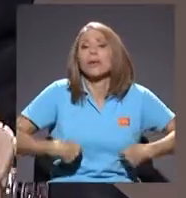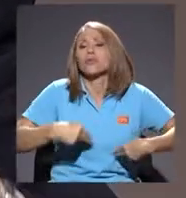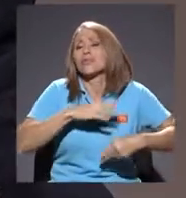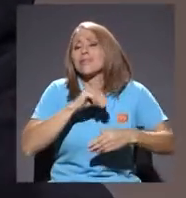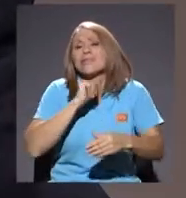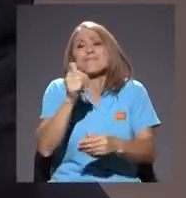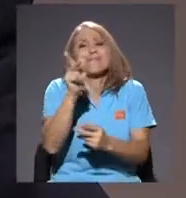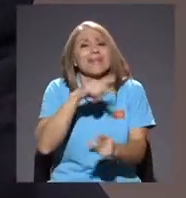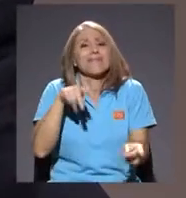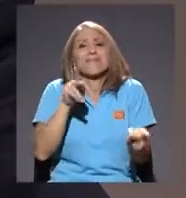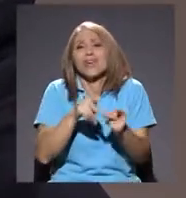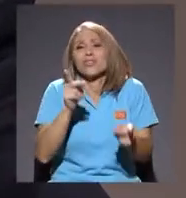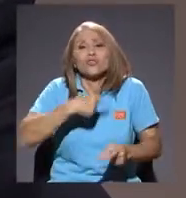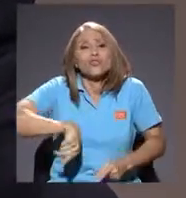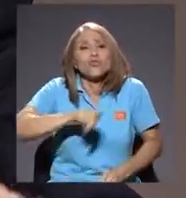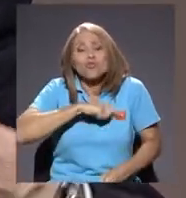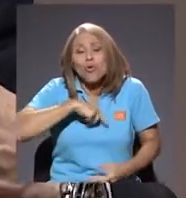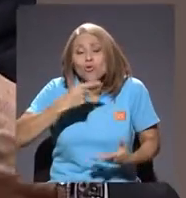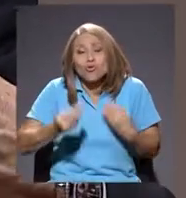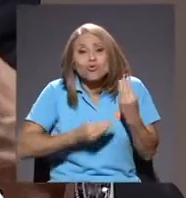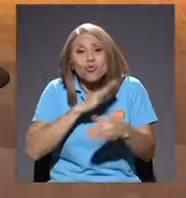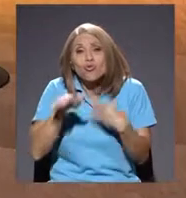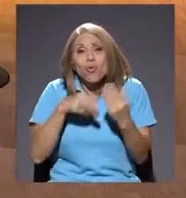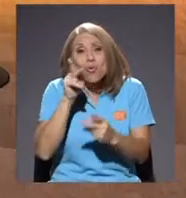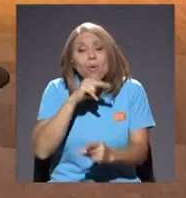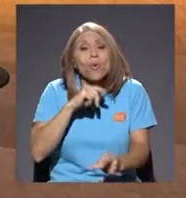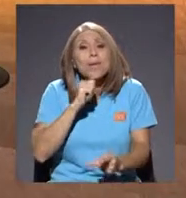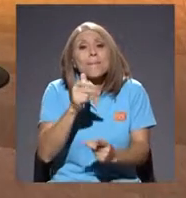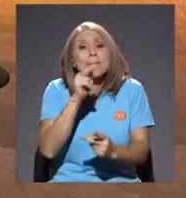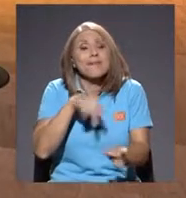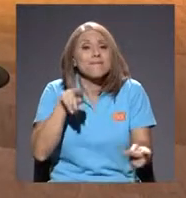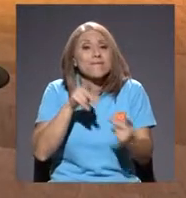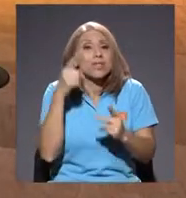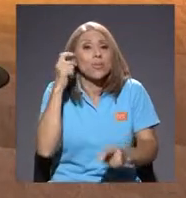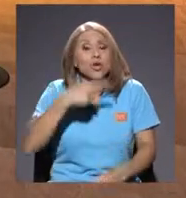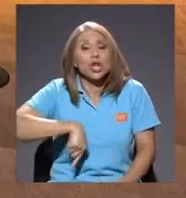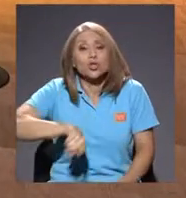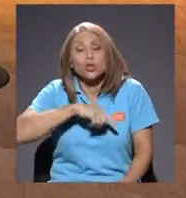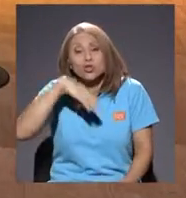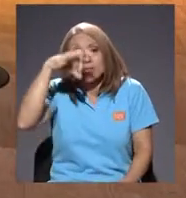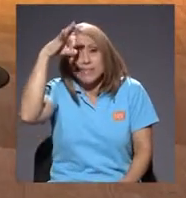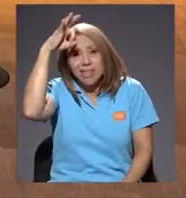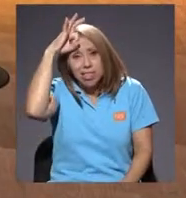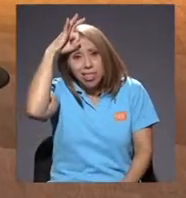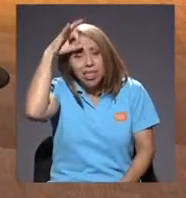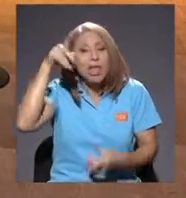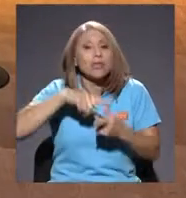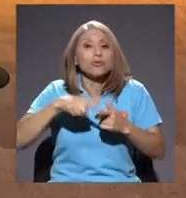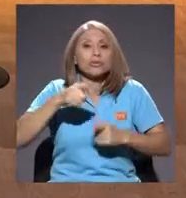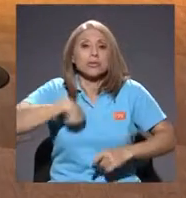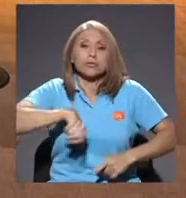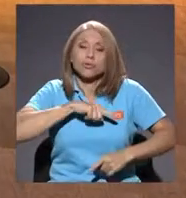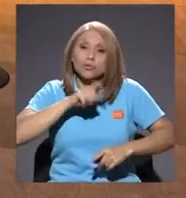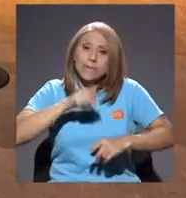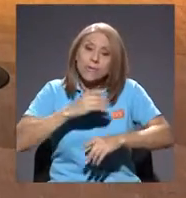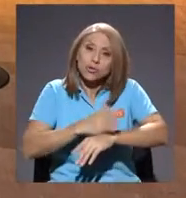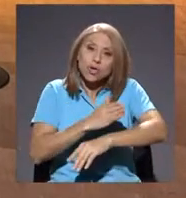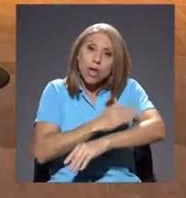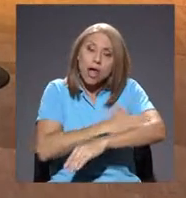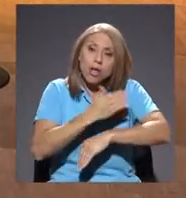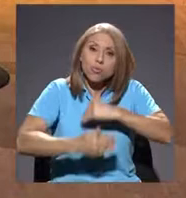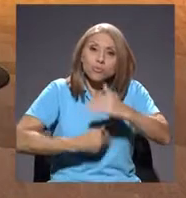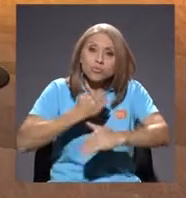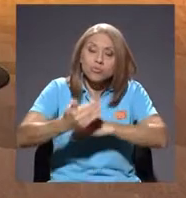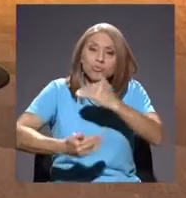imperfectos que somos ignorantes entonces no tenemos más remedio que ir evolucionando y mejorando para ir y